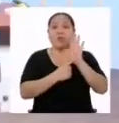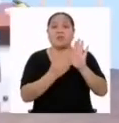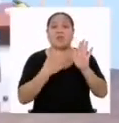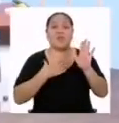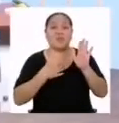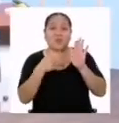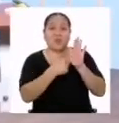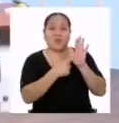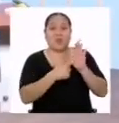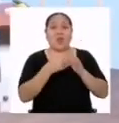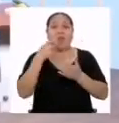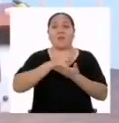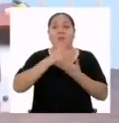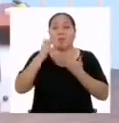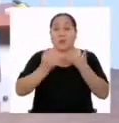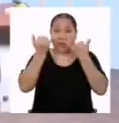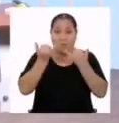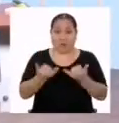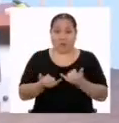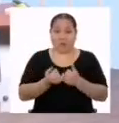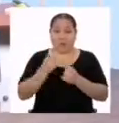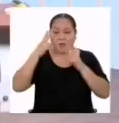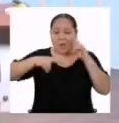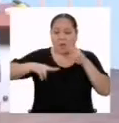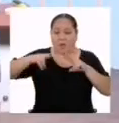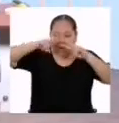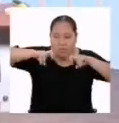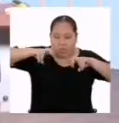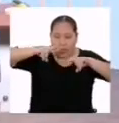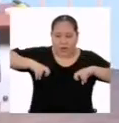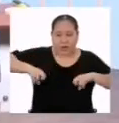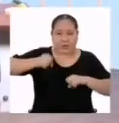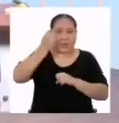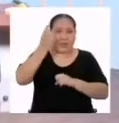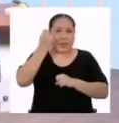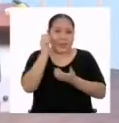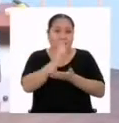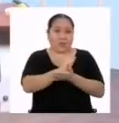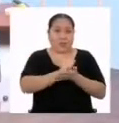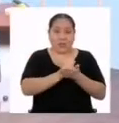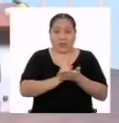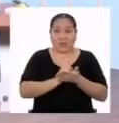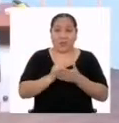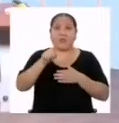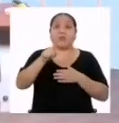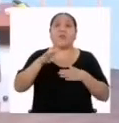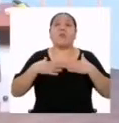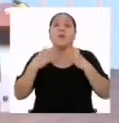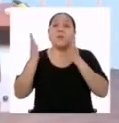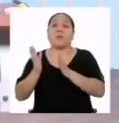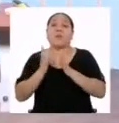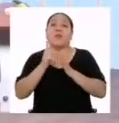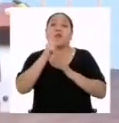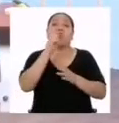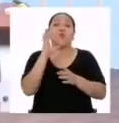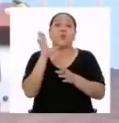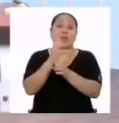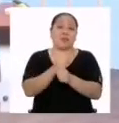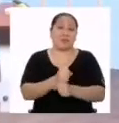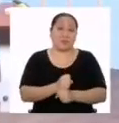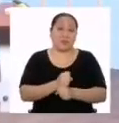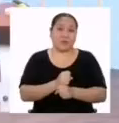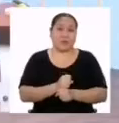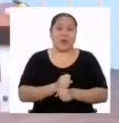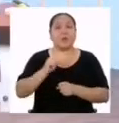En el programa de hoy nos enfocaremos en el análisis y comprensión de un texto para que puedan elaborar un resumen. Para eso